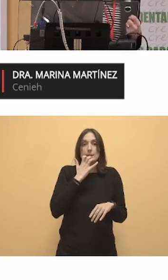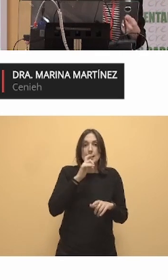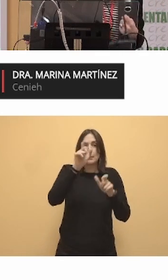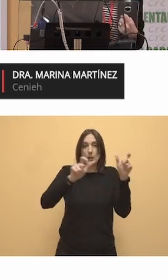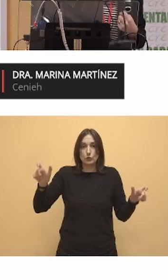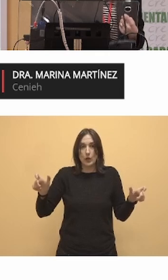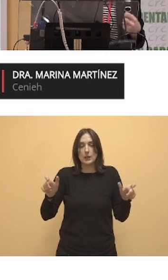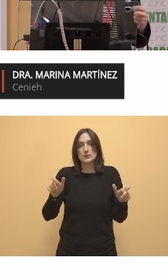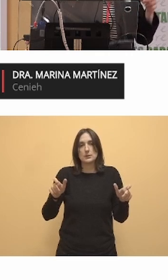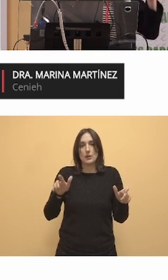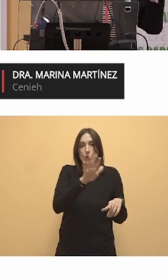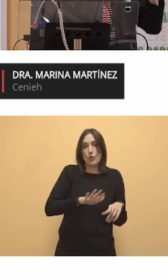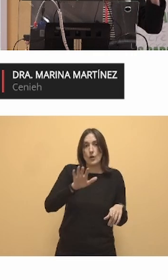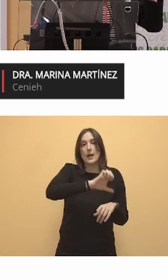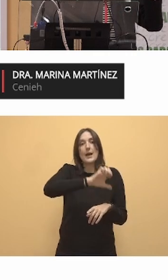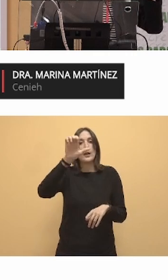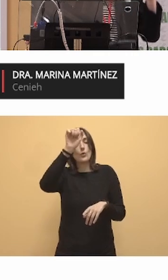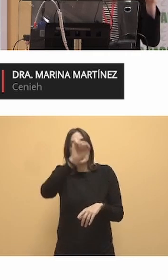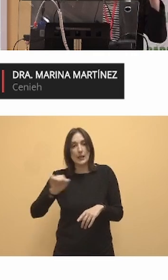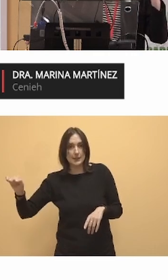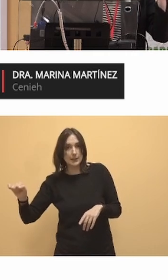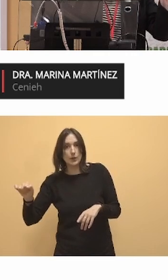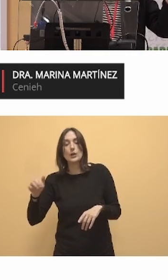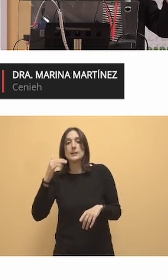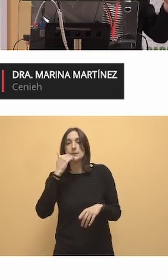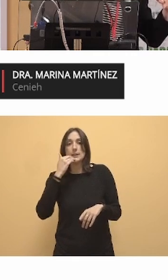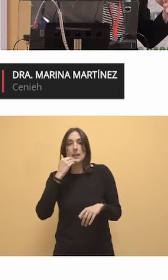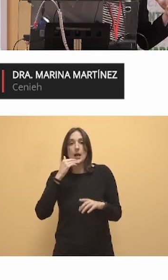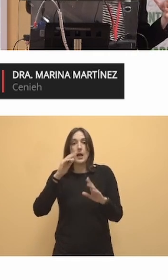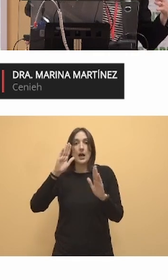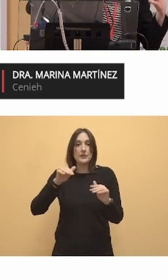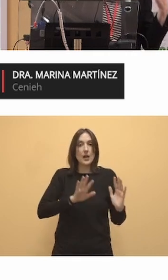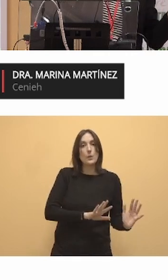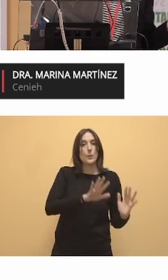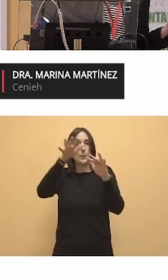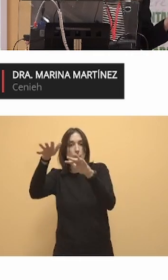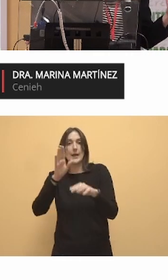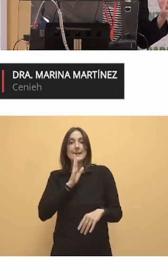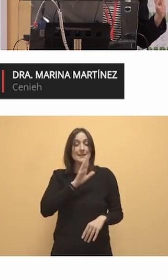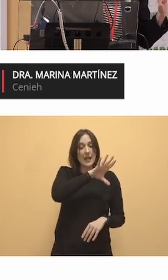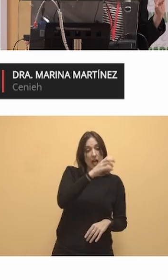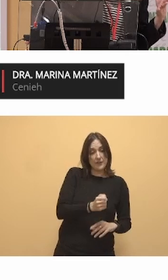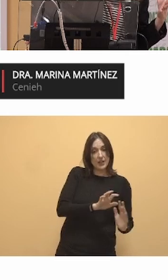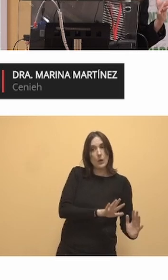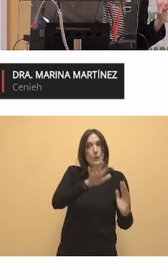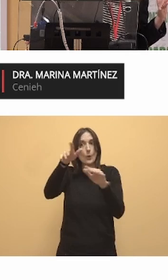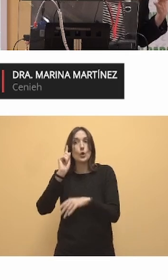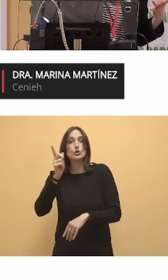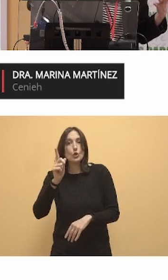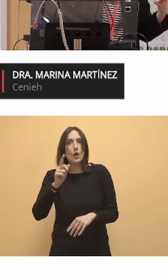del continente euroasiático fuesen básicamente el resultado de oleadas migratorias solo de África, tendrían que